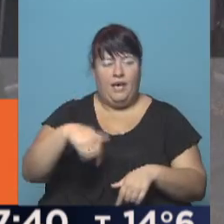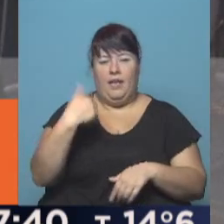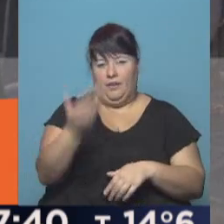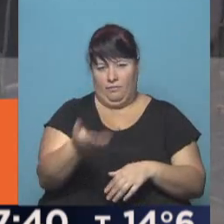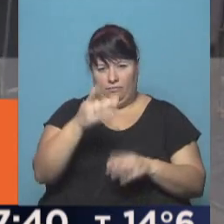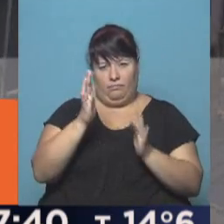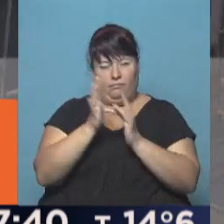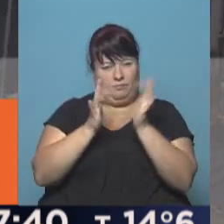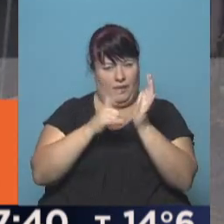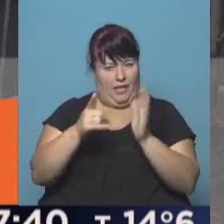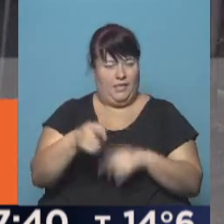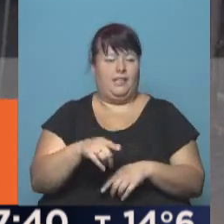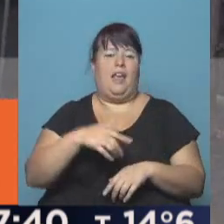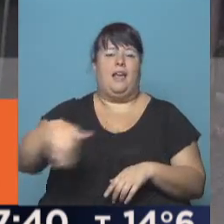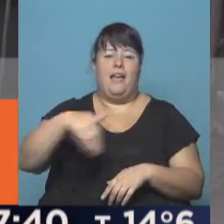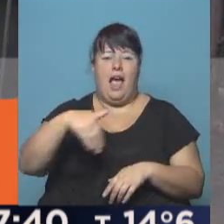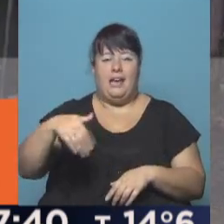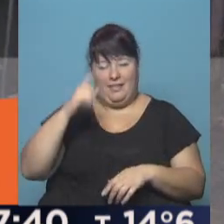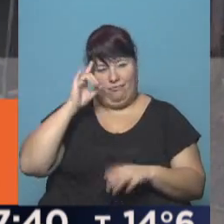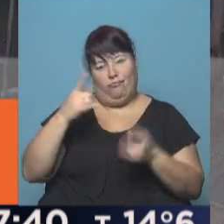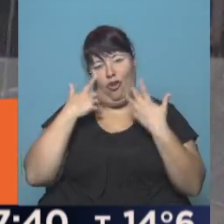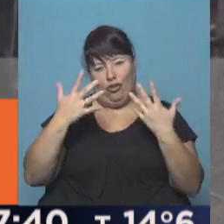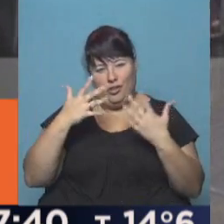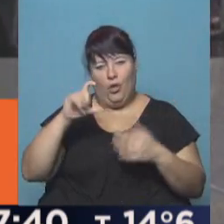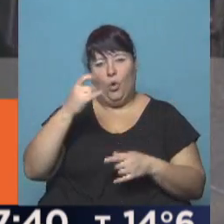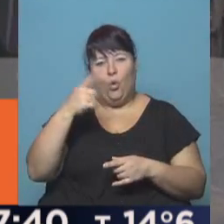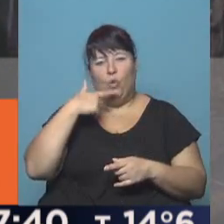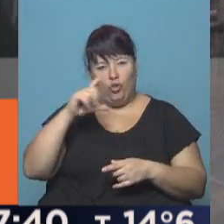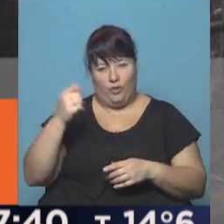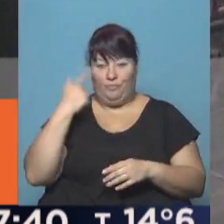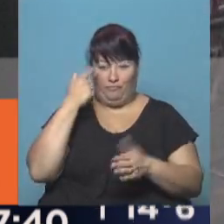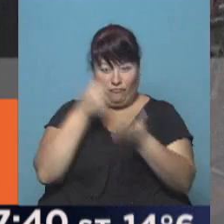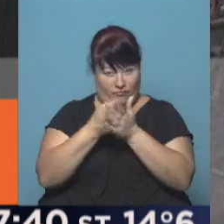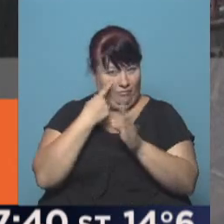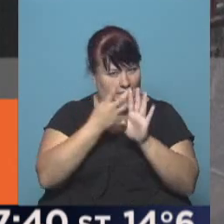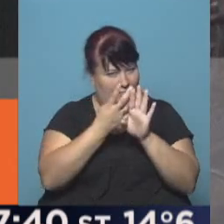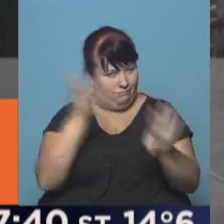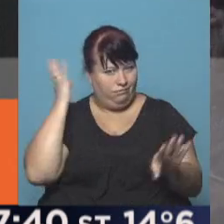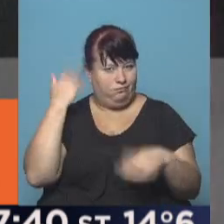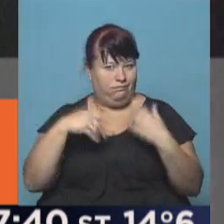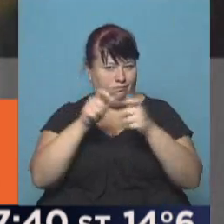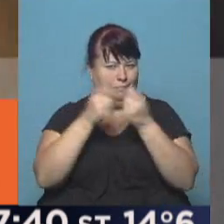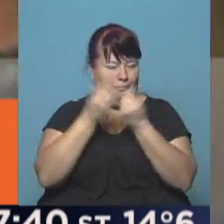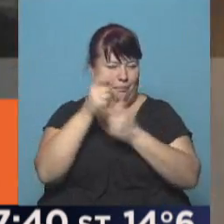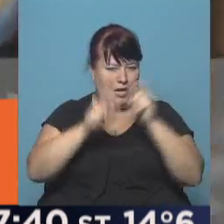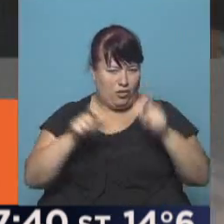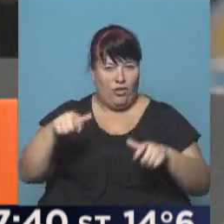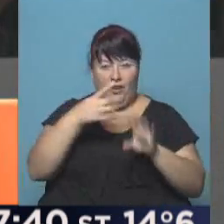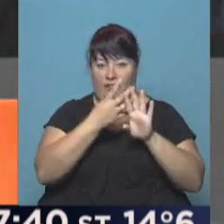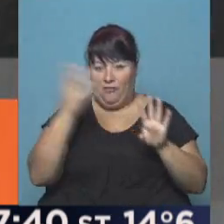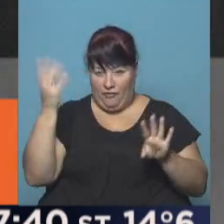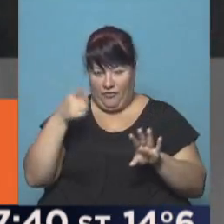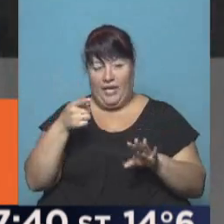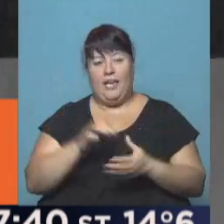a esta basílica sobre la calle ya tradicional la calle cuzco me avisa espaldas la gran cantidad de personas sobre esta fila